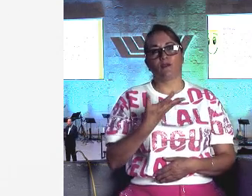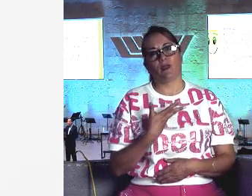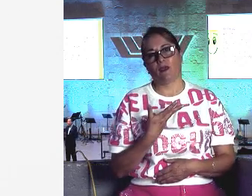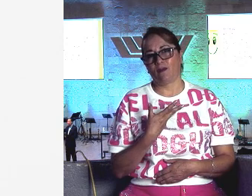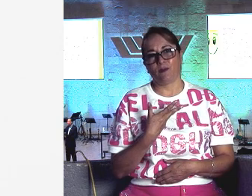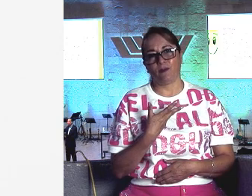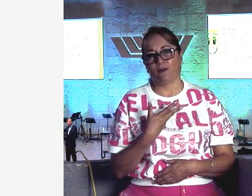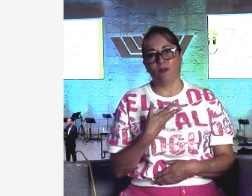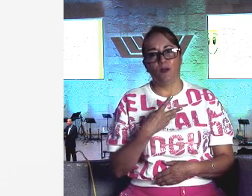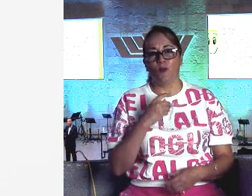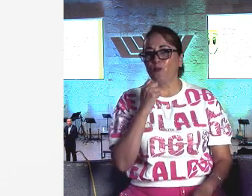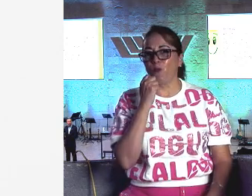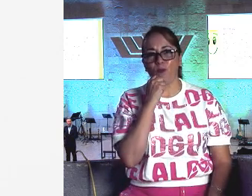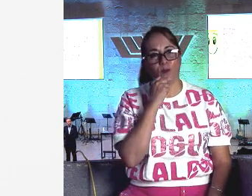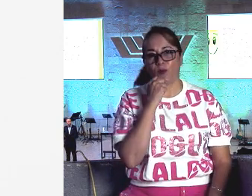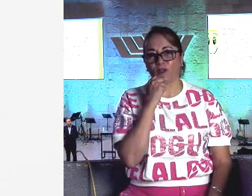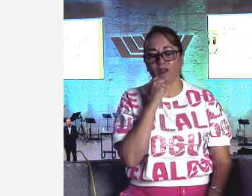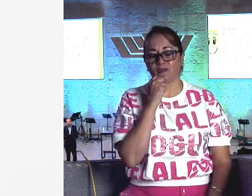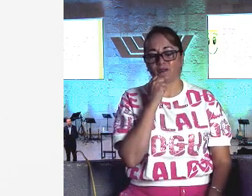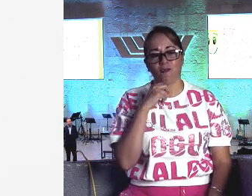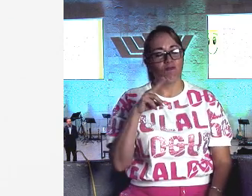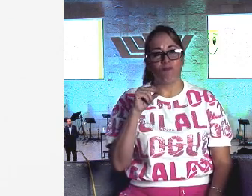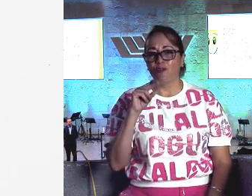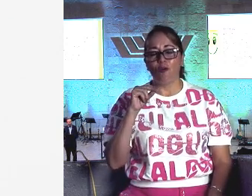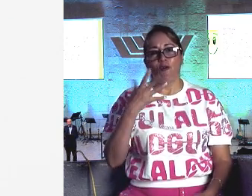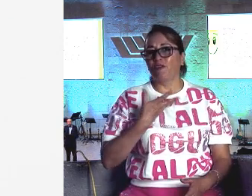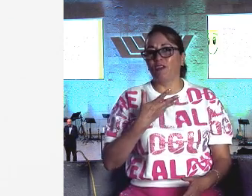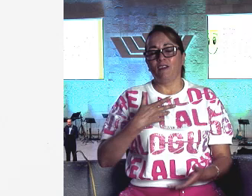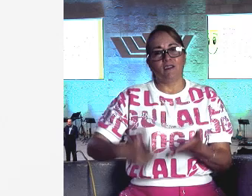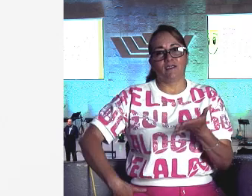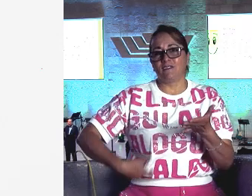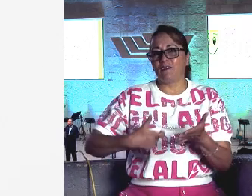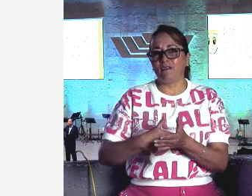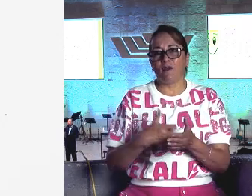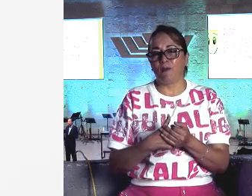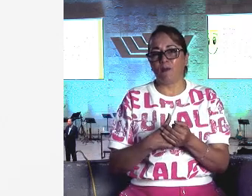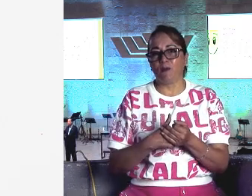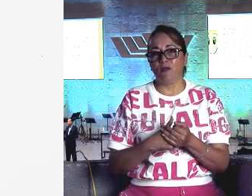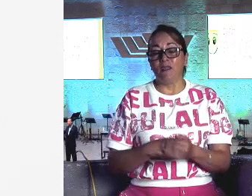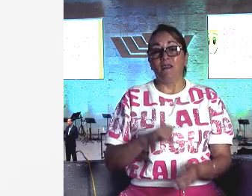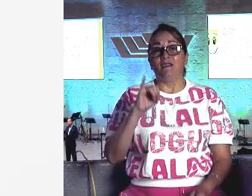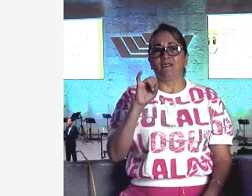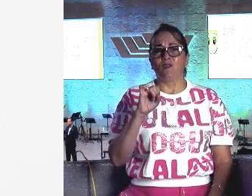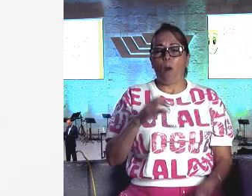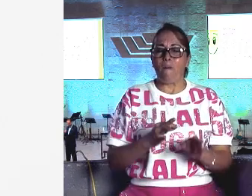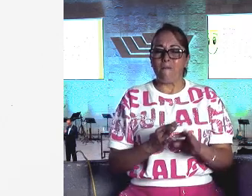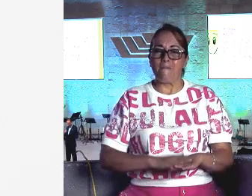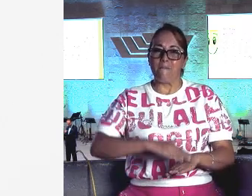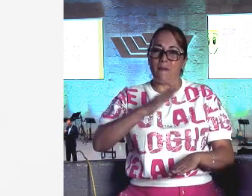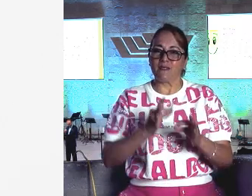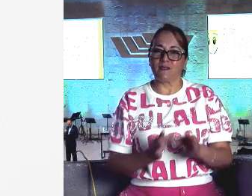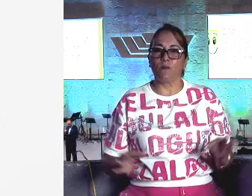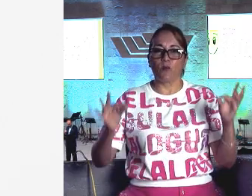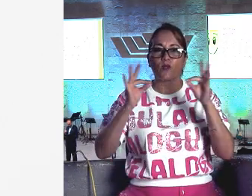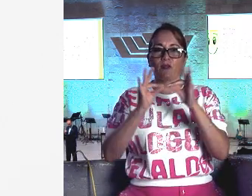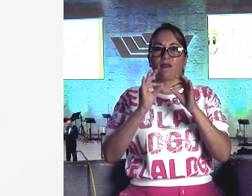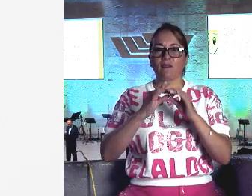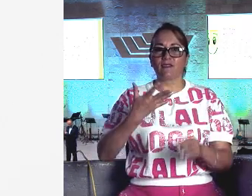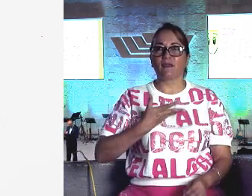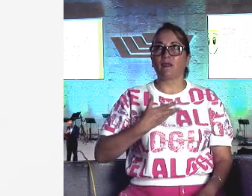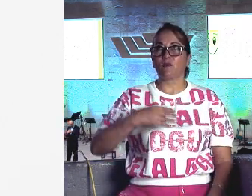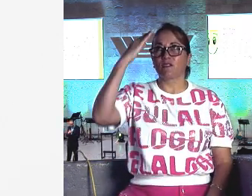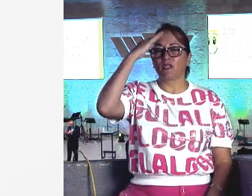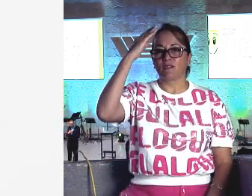No importa si tienes o no tienes dinero, lo importante es que tengas ¿a quién? Al Señor en tu vida. Versículo